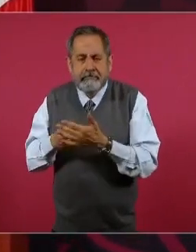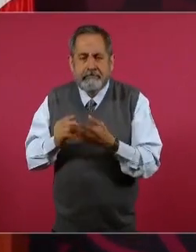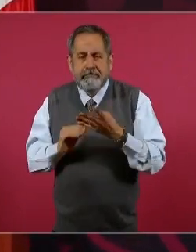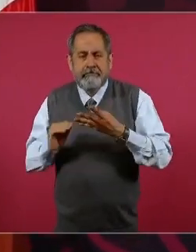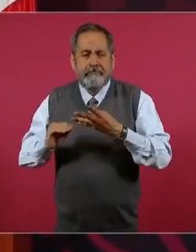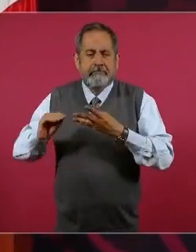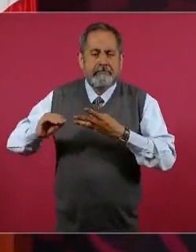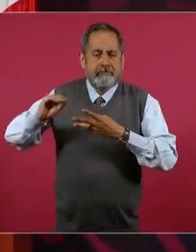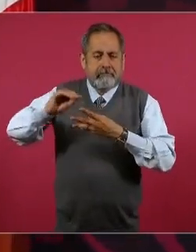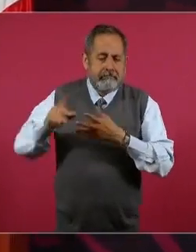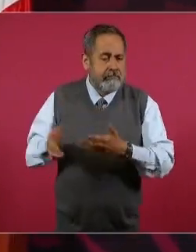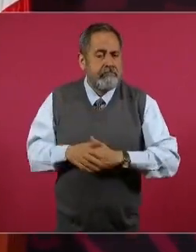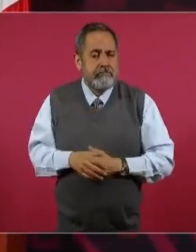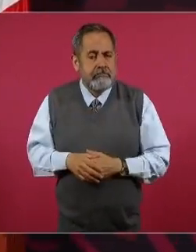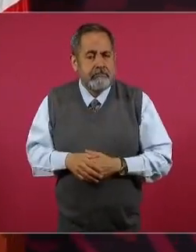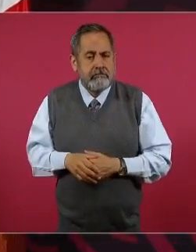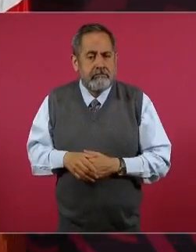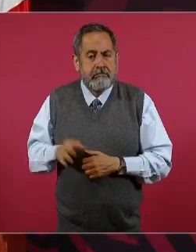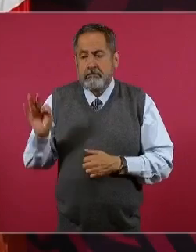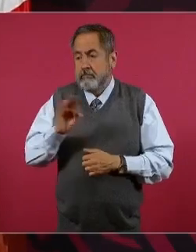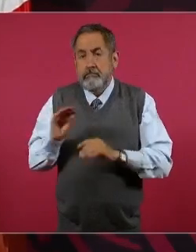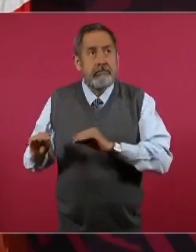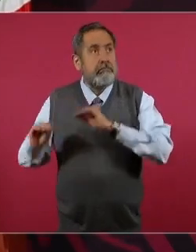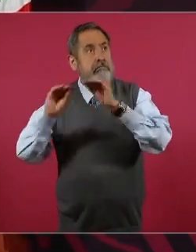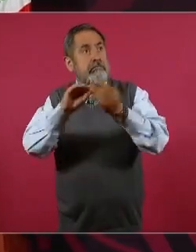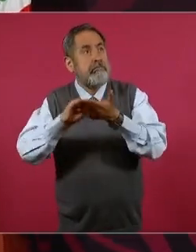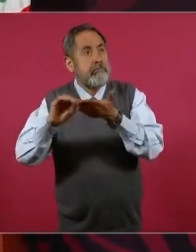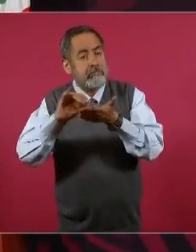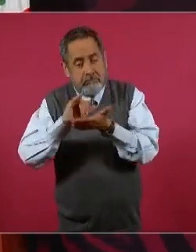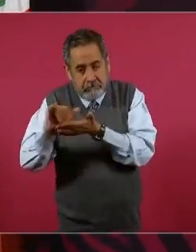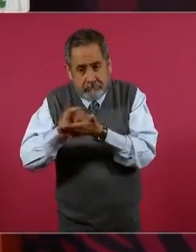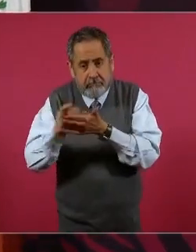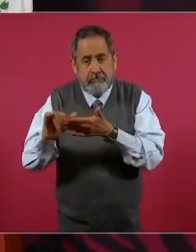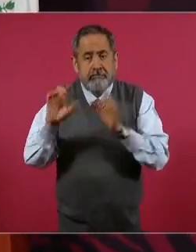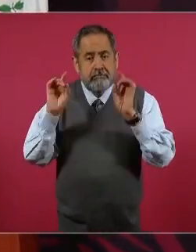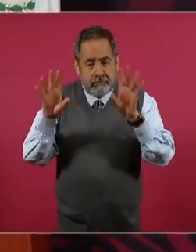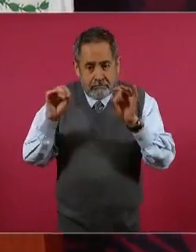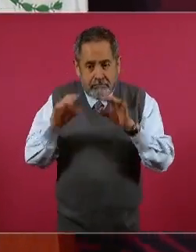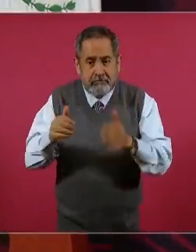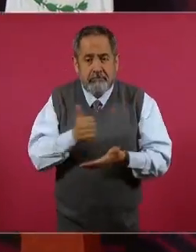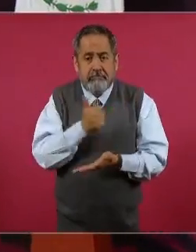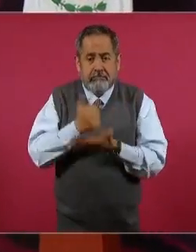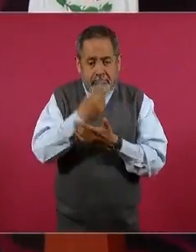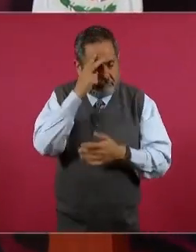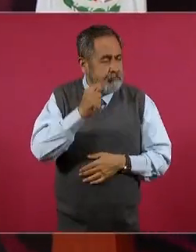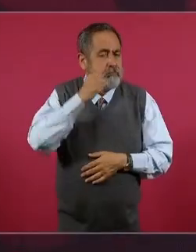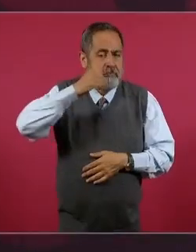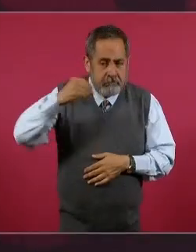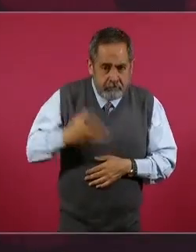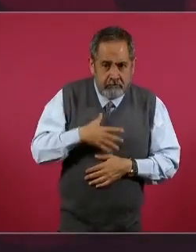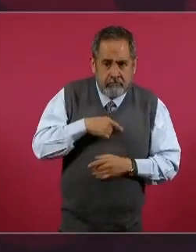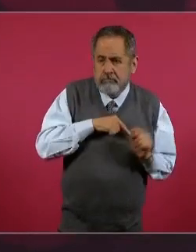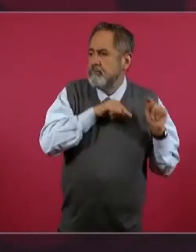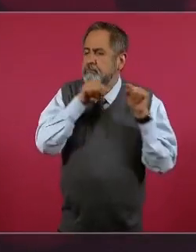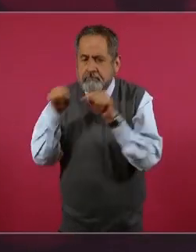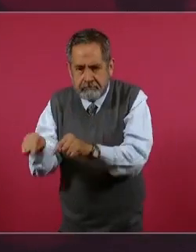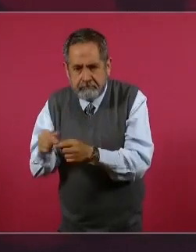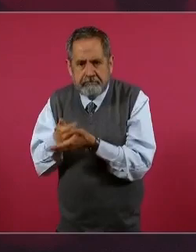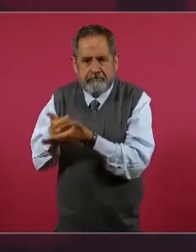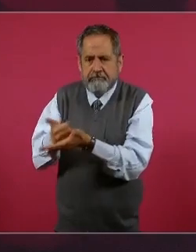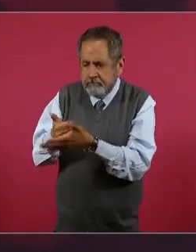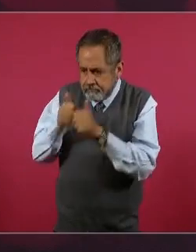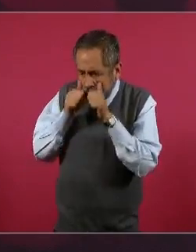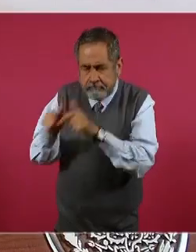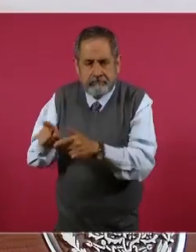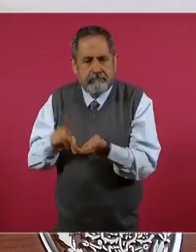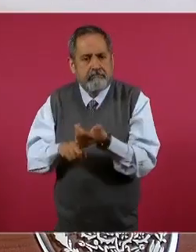Y pueden estar en Nueva York, en Los Ángeles, acá en la Ciudad de México, en el